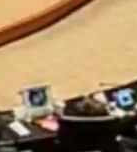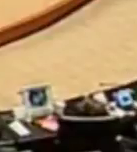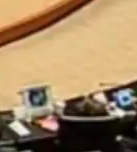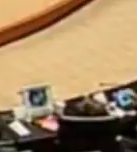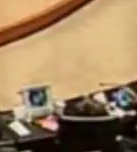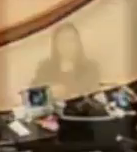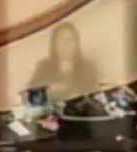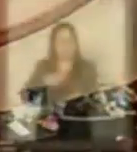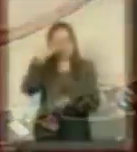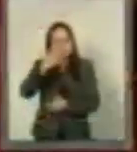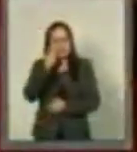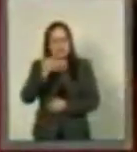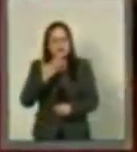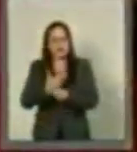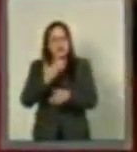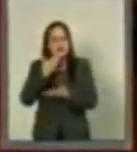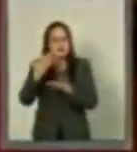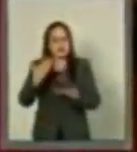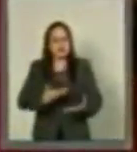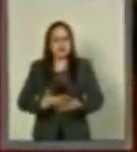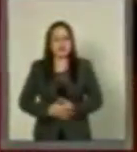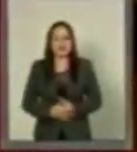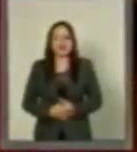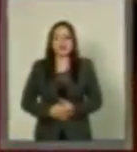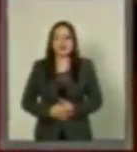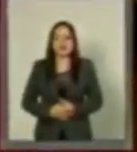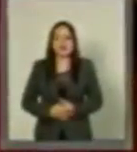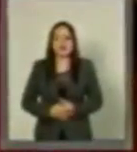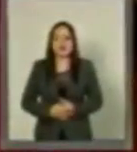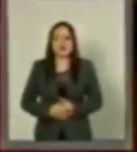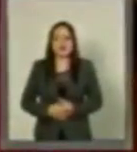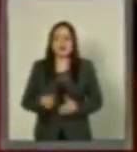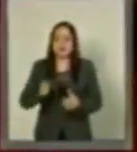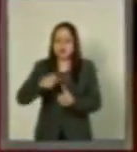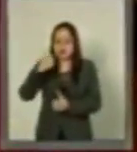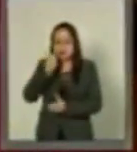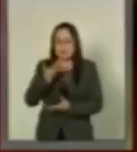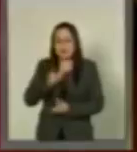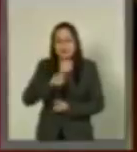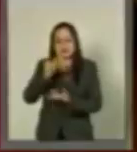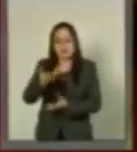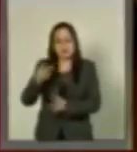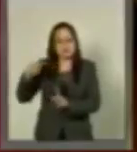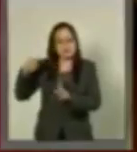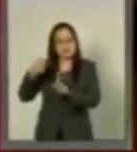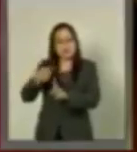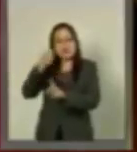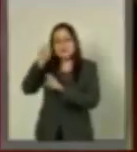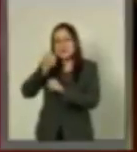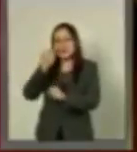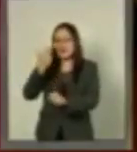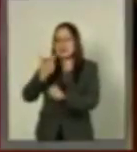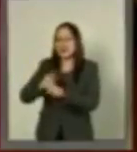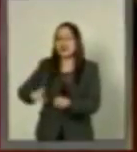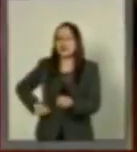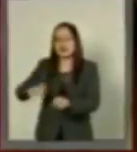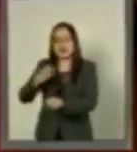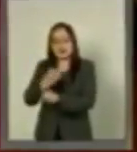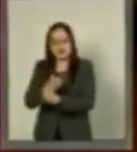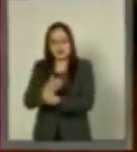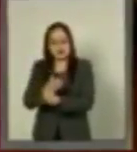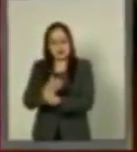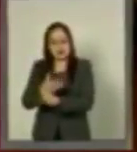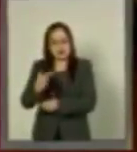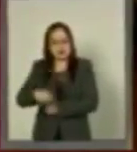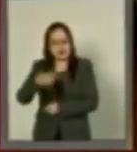Señor secretario, sea usted bienvenido. Quiero primero decirle que me dirijo al secretario de Gobernación de